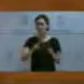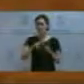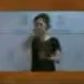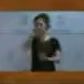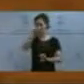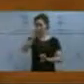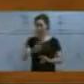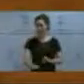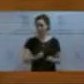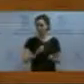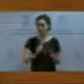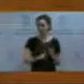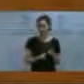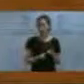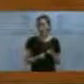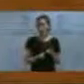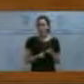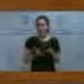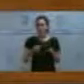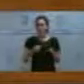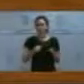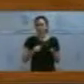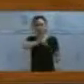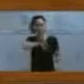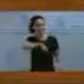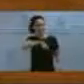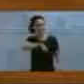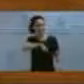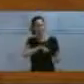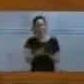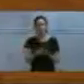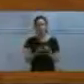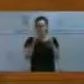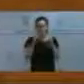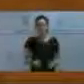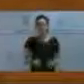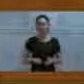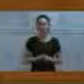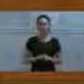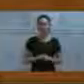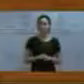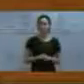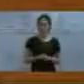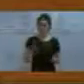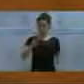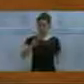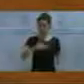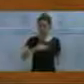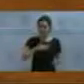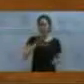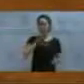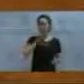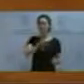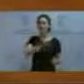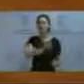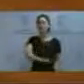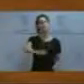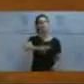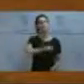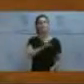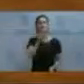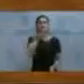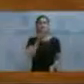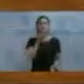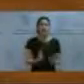separatismo. Y eso yo estoy absolutamente segura que nuestra nación, España, la